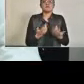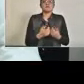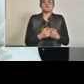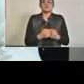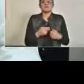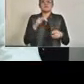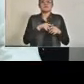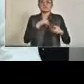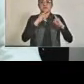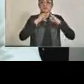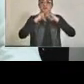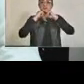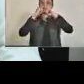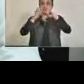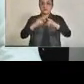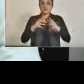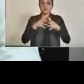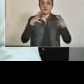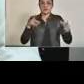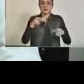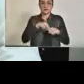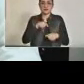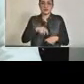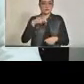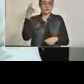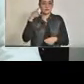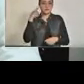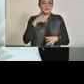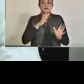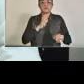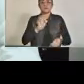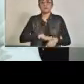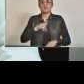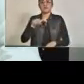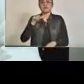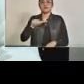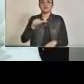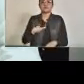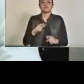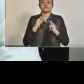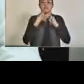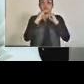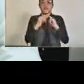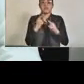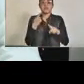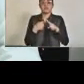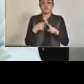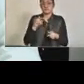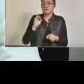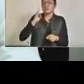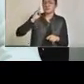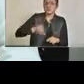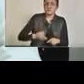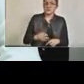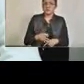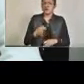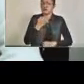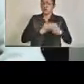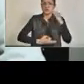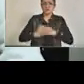de los tianguis de la capital. Ya son más de 16 tianguis que han aceptado totalmente